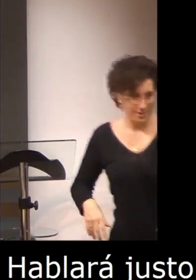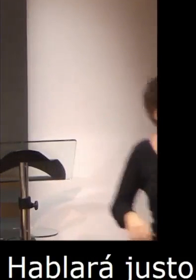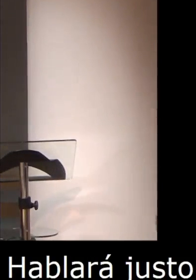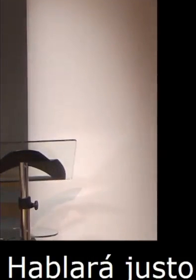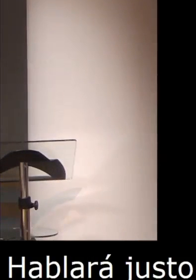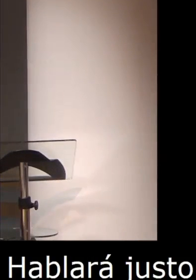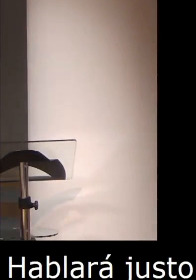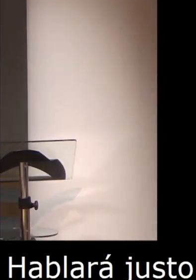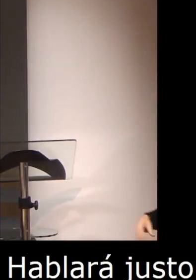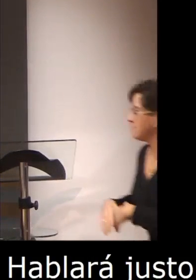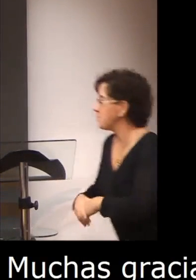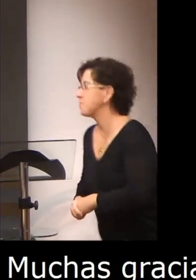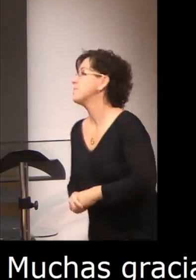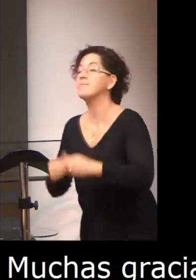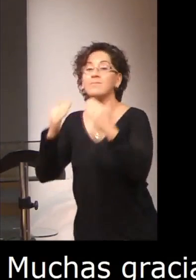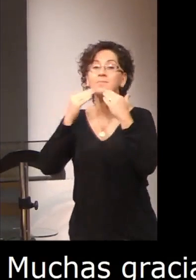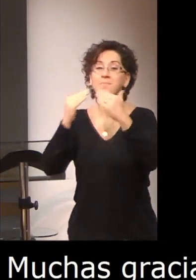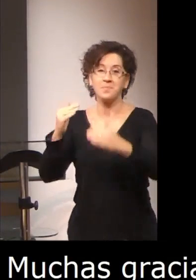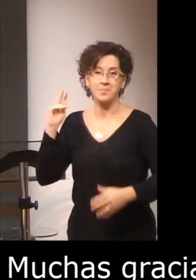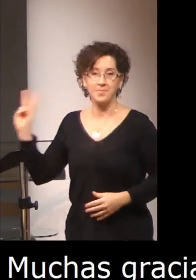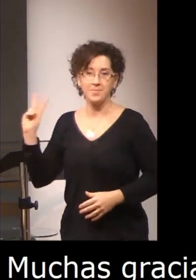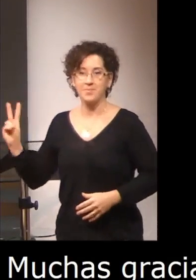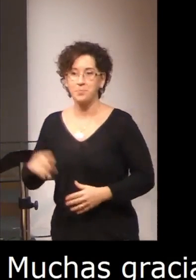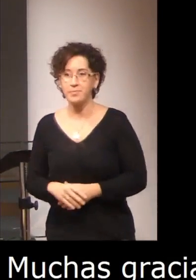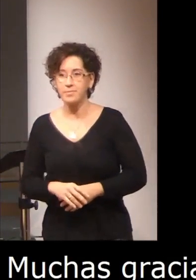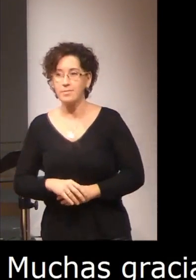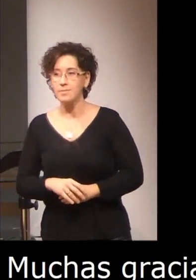Bien, gracias Juan Pablo, gracias Vanessa.